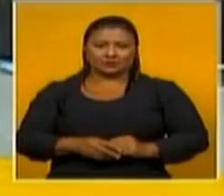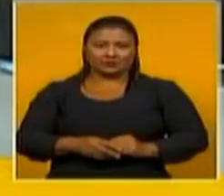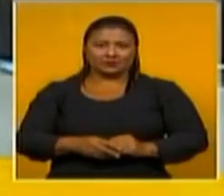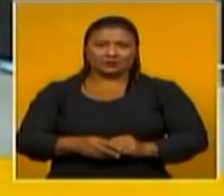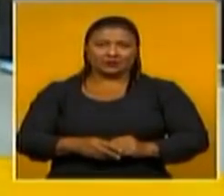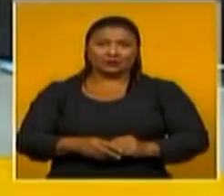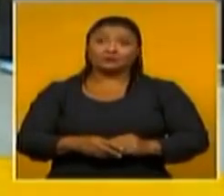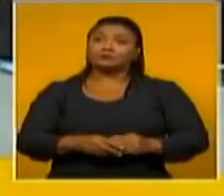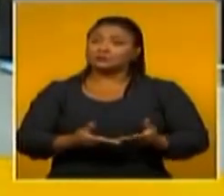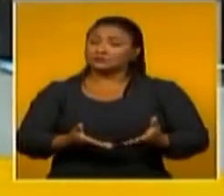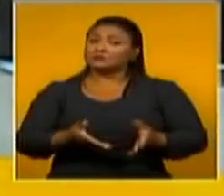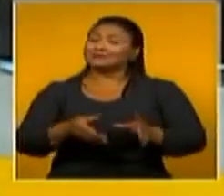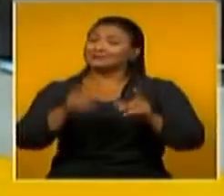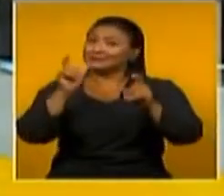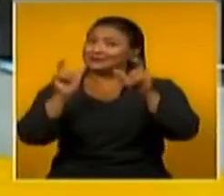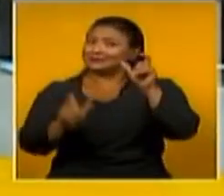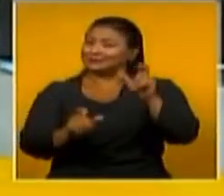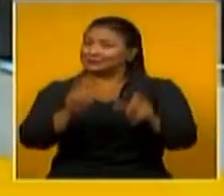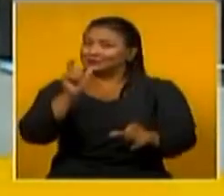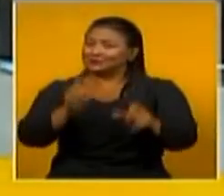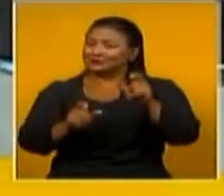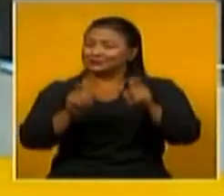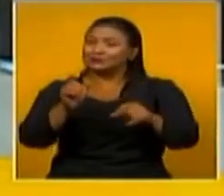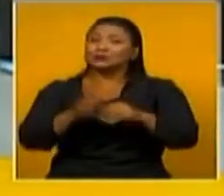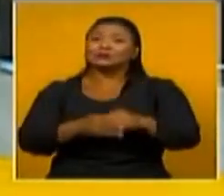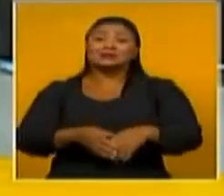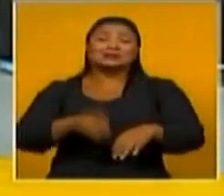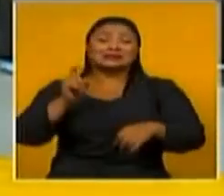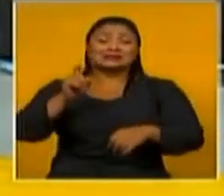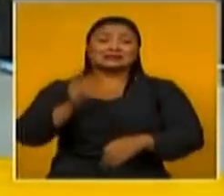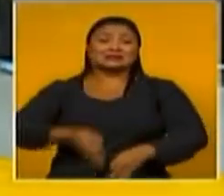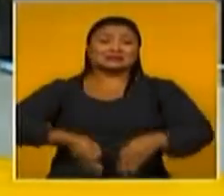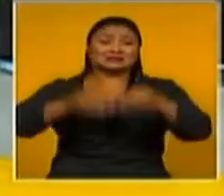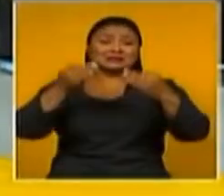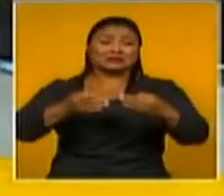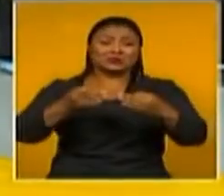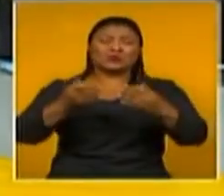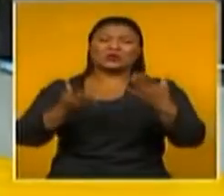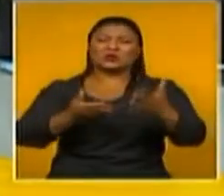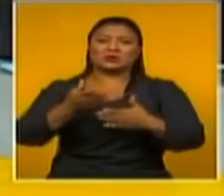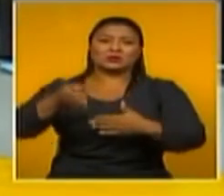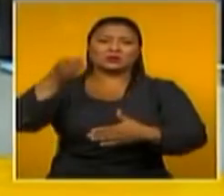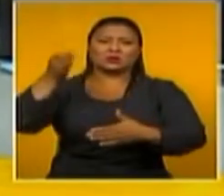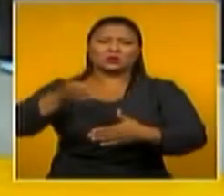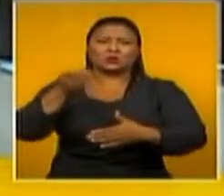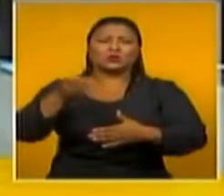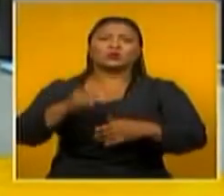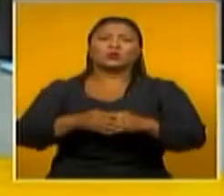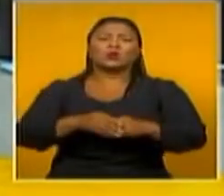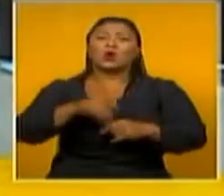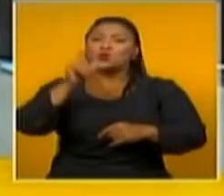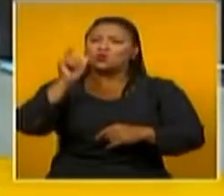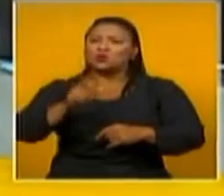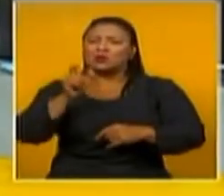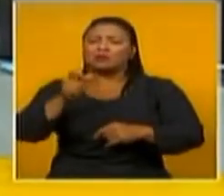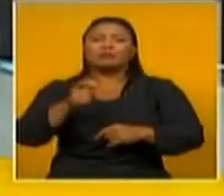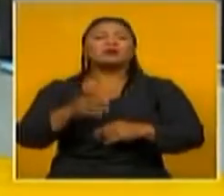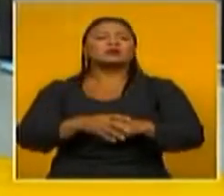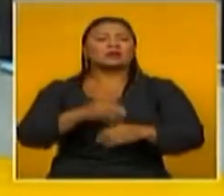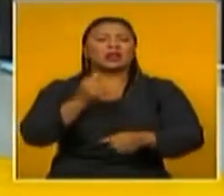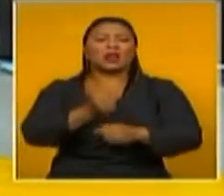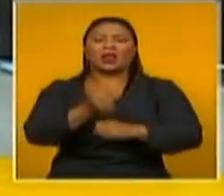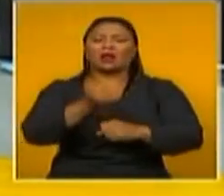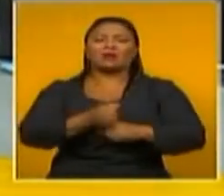Y moradores piden seguridad en el sector de Oramas González, esto en Durán. Allí un reciclador fue asesinado a